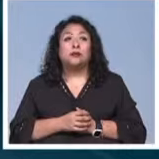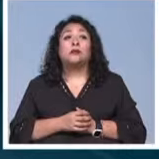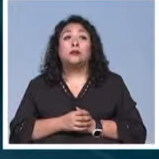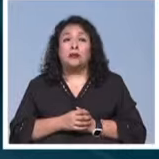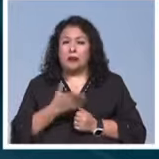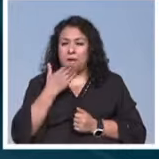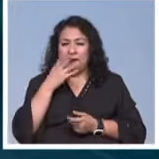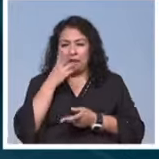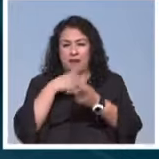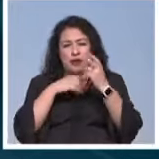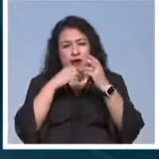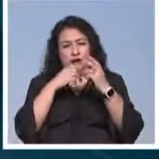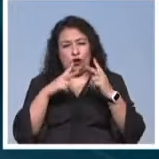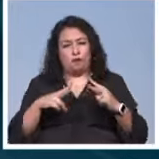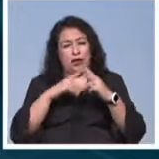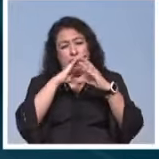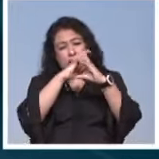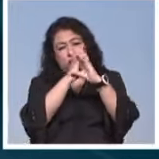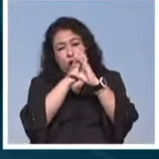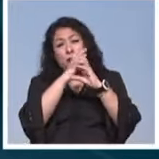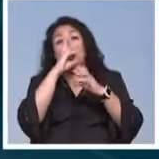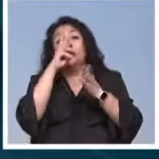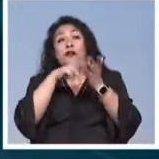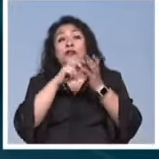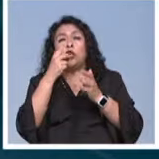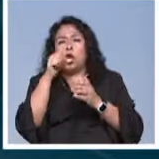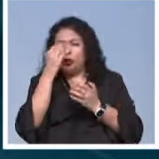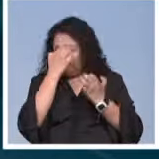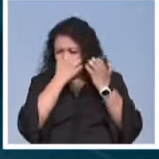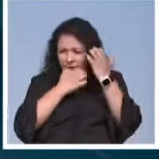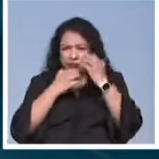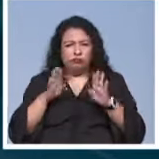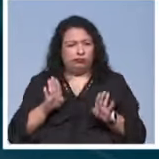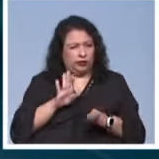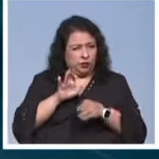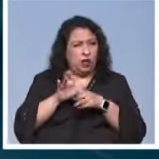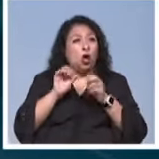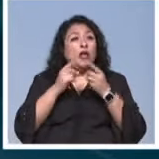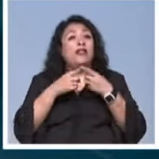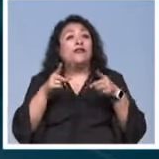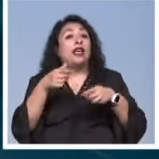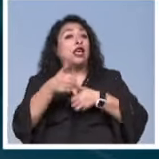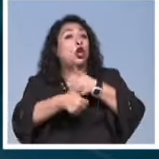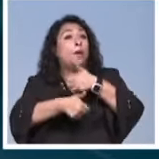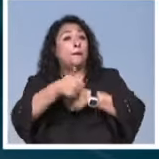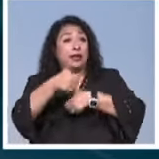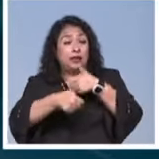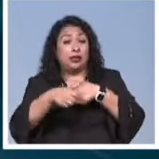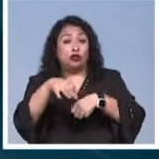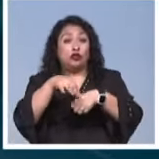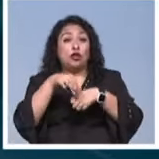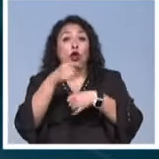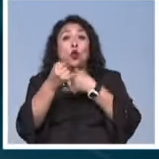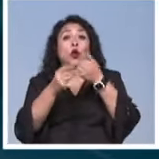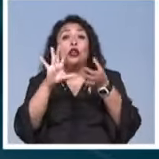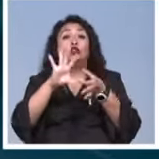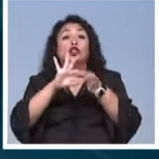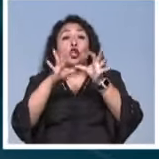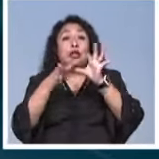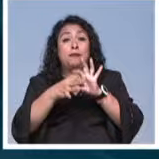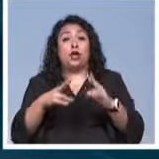Bienvenidos a Pariscopio 2024. Hoy vamos a analizar las particularidades, pero también las diferencias de las competencias que vamos a vivir en los Juegos